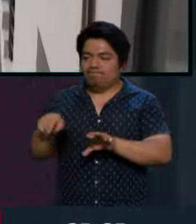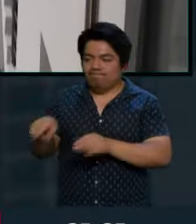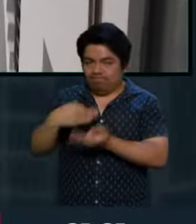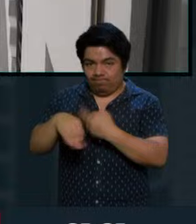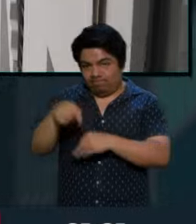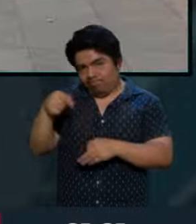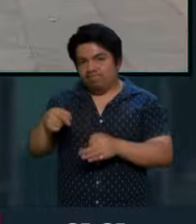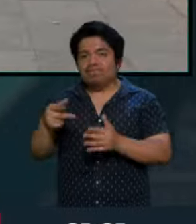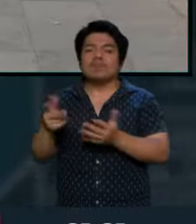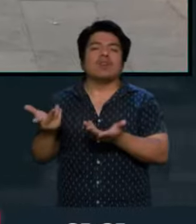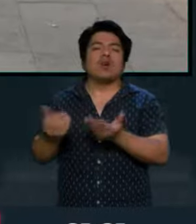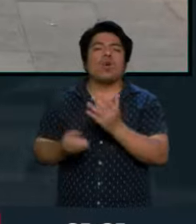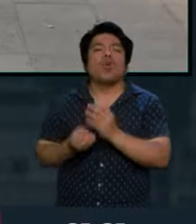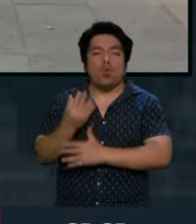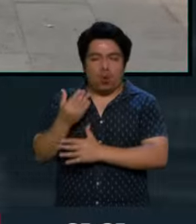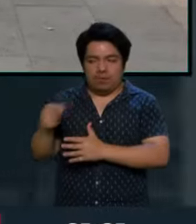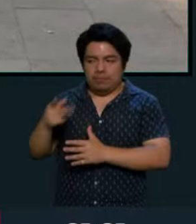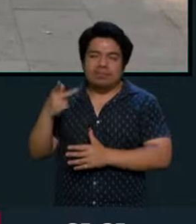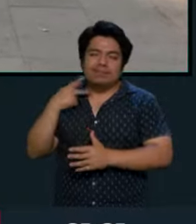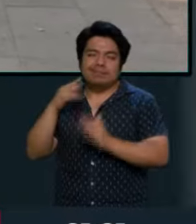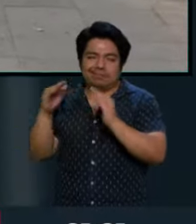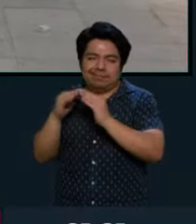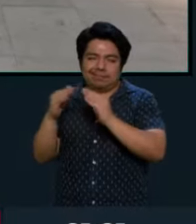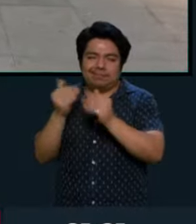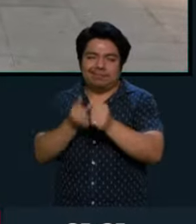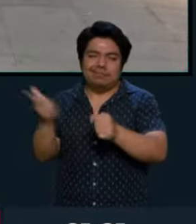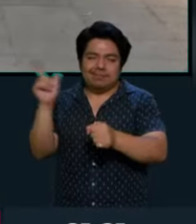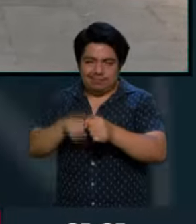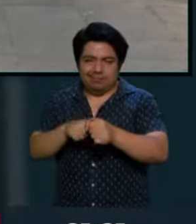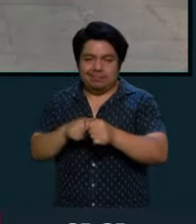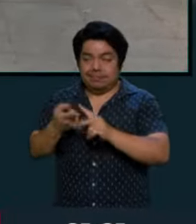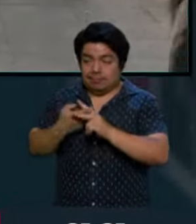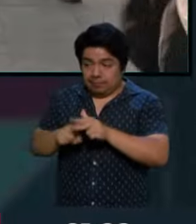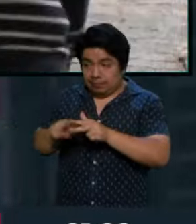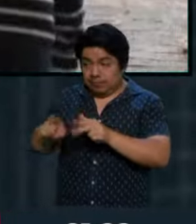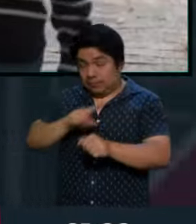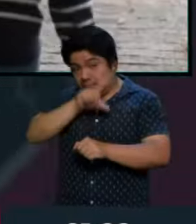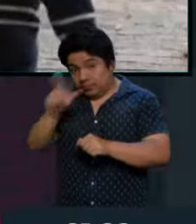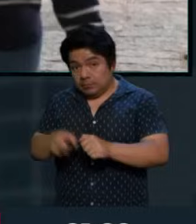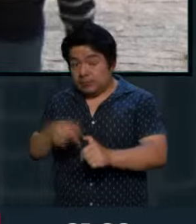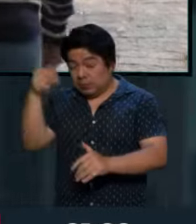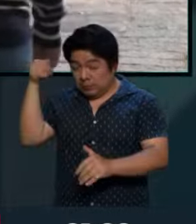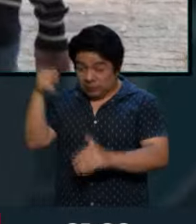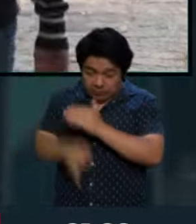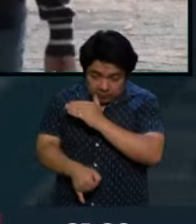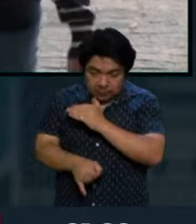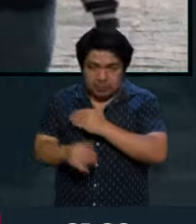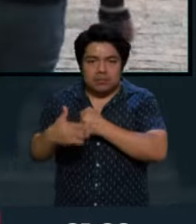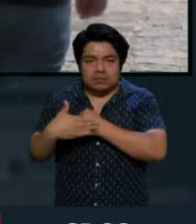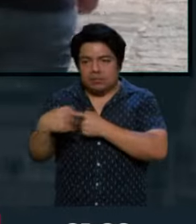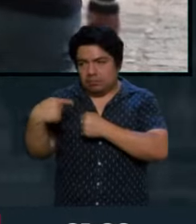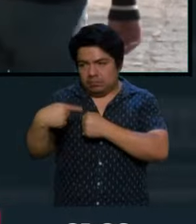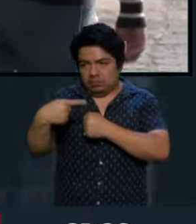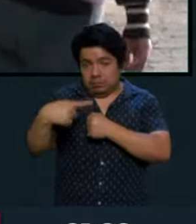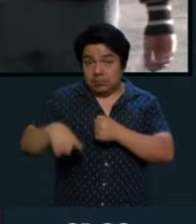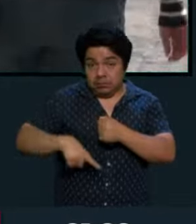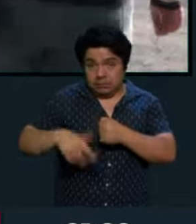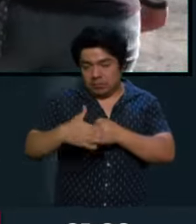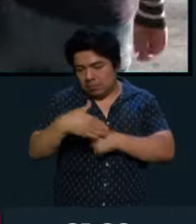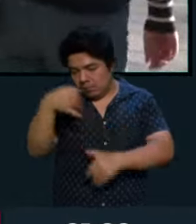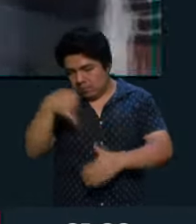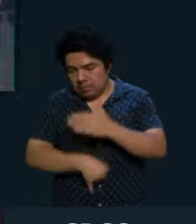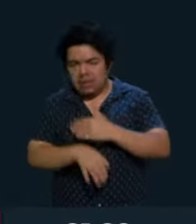vivienda social y que además se podrá desarrollar a profundidad y de forma mucho más extensa en la próxima administración. En la